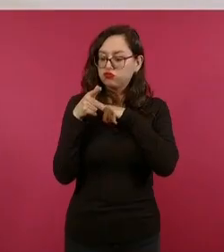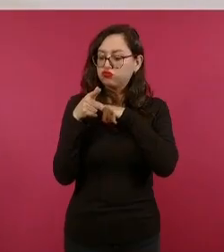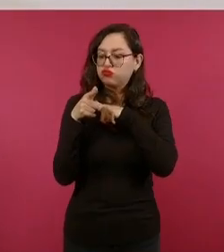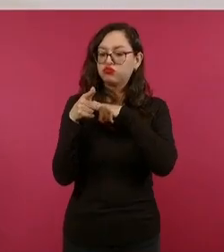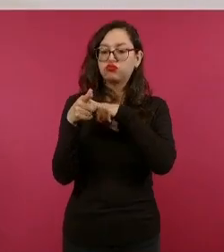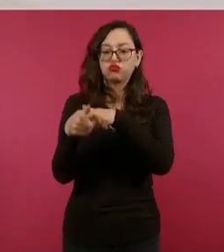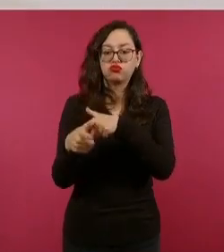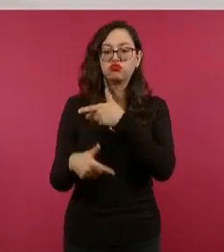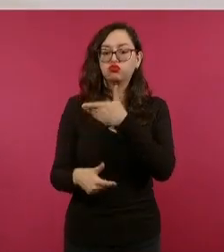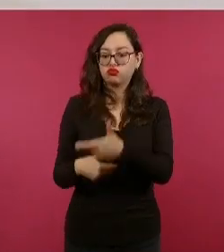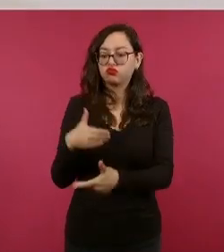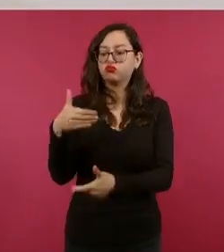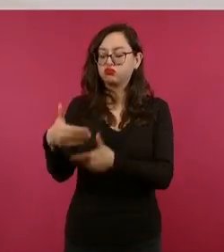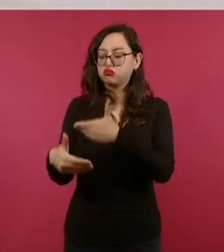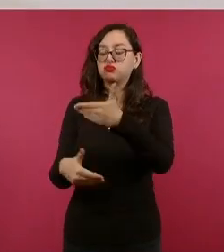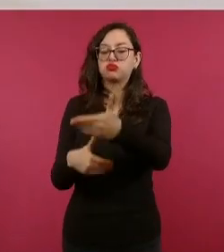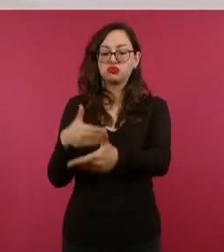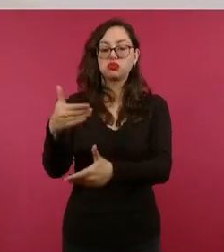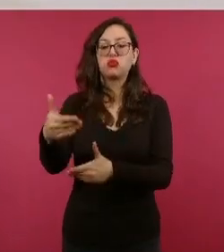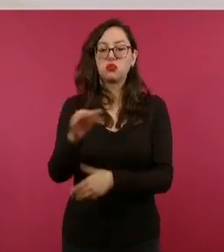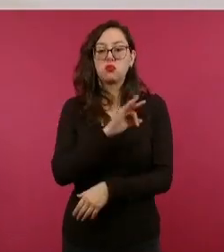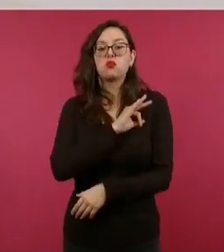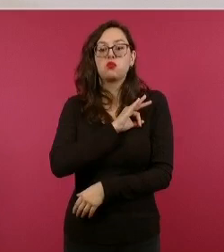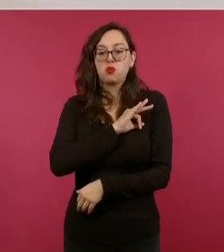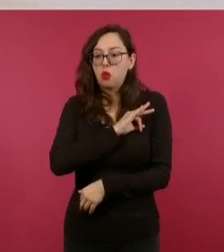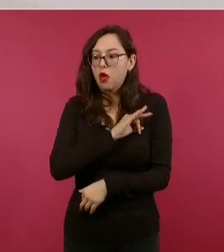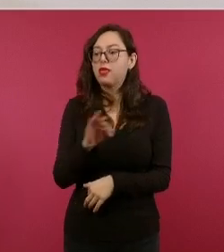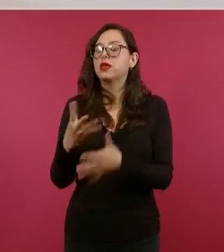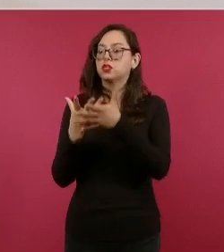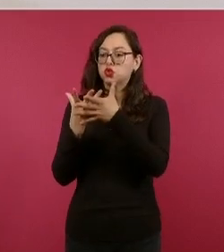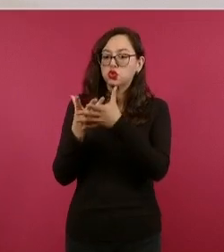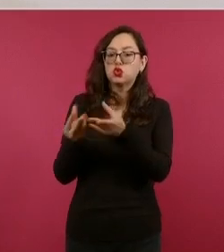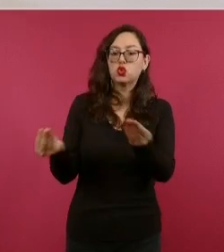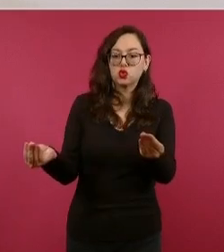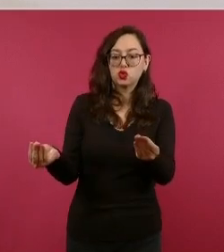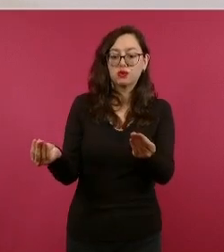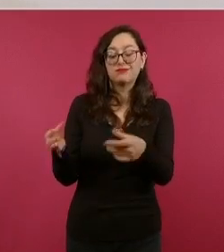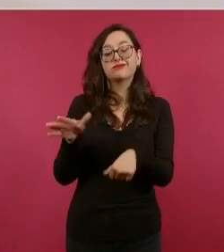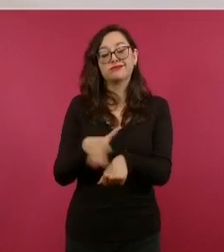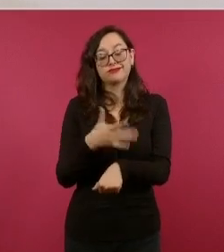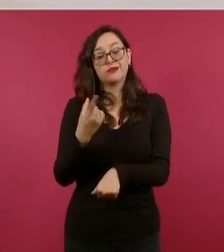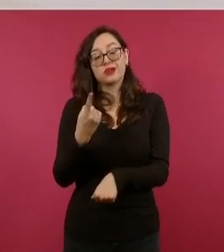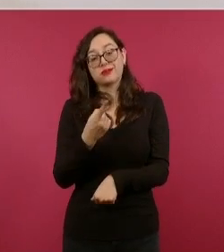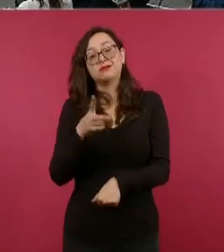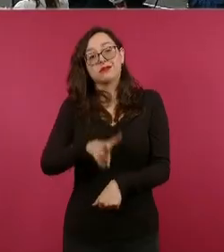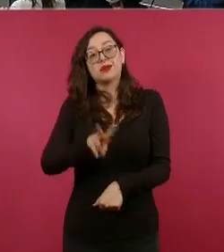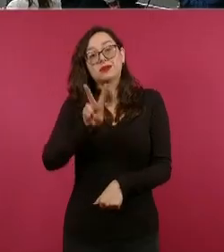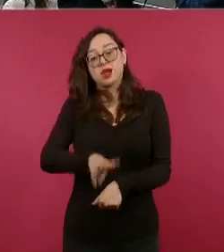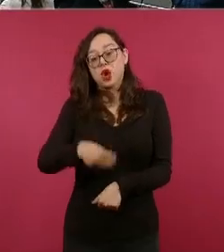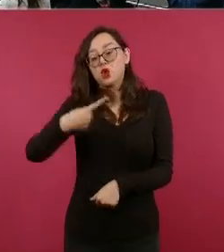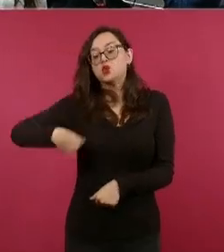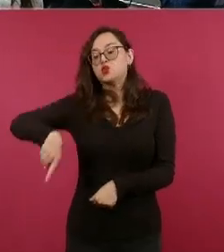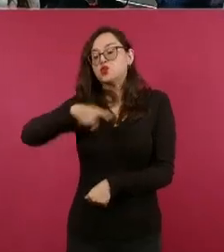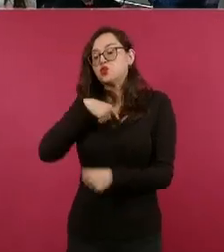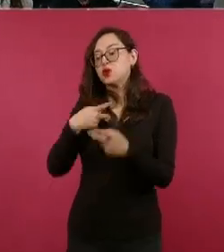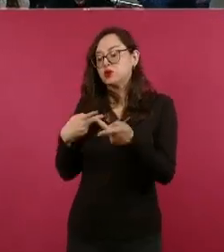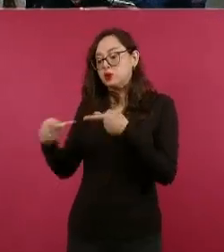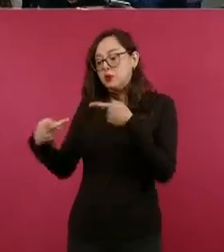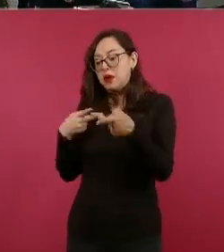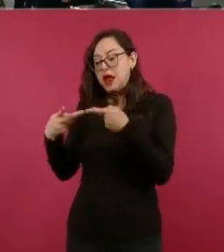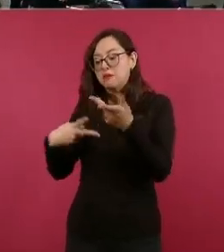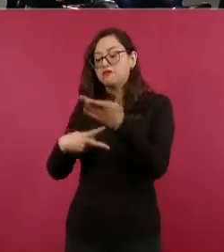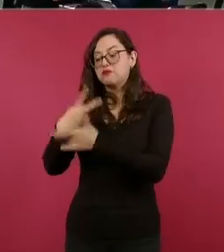Porque tarda en dar resultados lo que estamos haciendo. Ya estamos